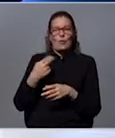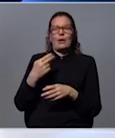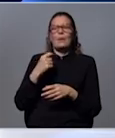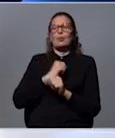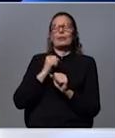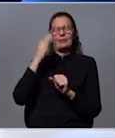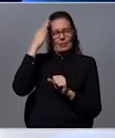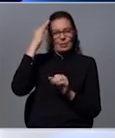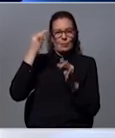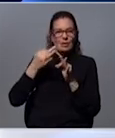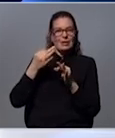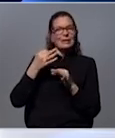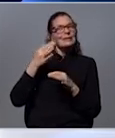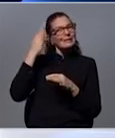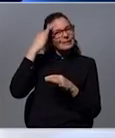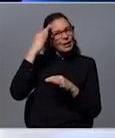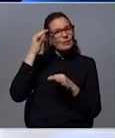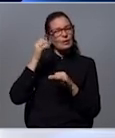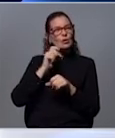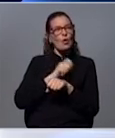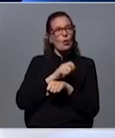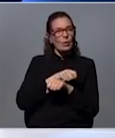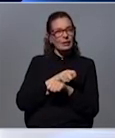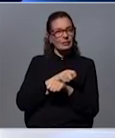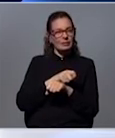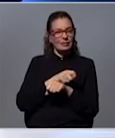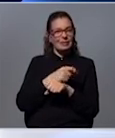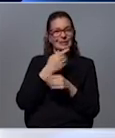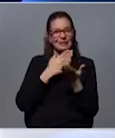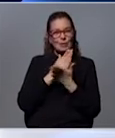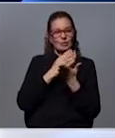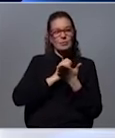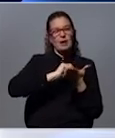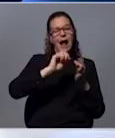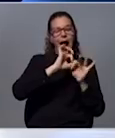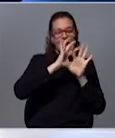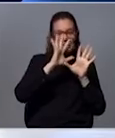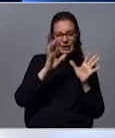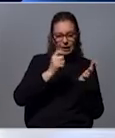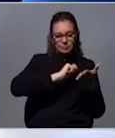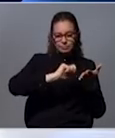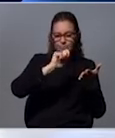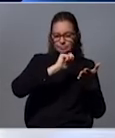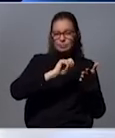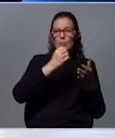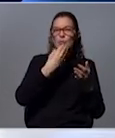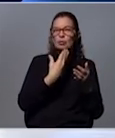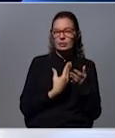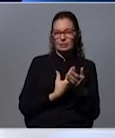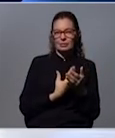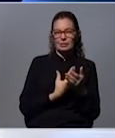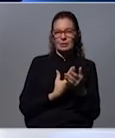fundadas sospechas que se está cometiendo un delito y los jueces siempre deben fundar sus resoluciones fundamenta la resolución del orden de a veto